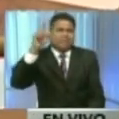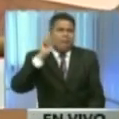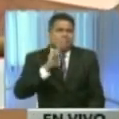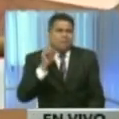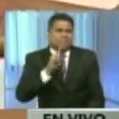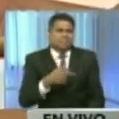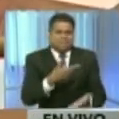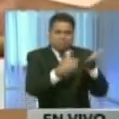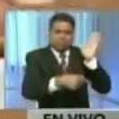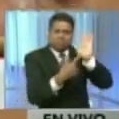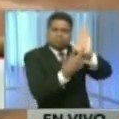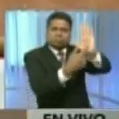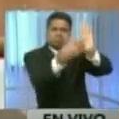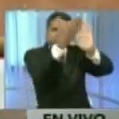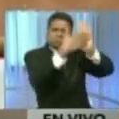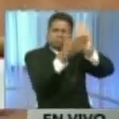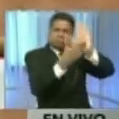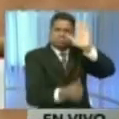invasión de Venezuela.